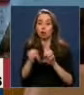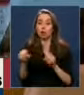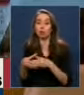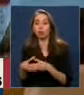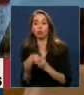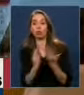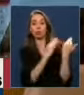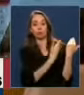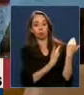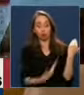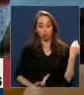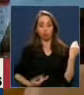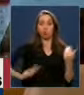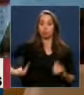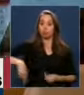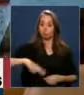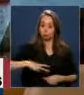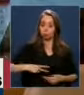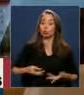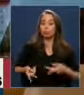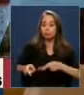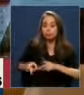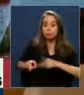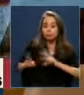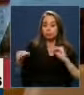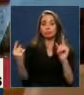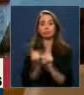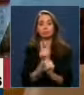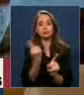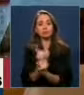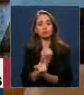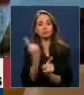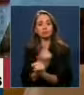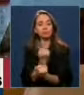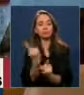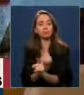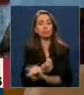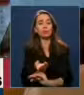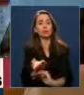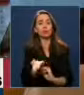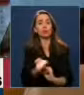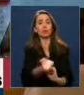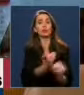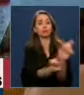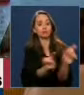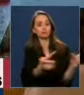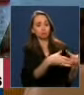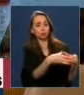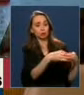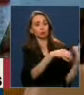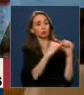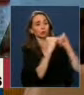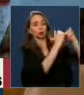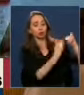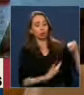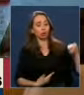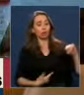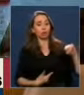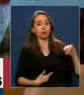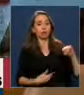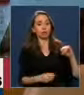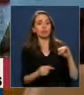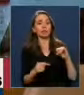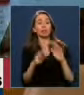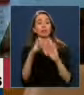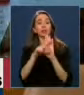el oficialismo hemos dado todas las facilidades para el diálogo. Por lo mismo pido a la oposición que le saquemos las